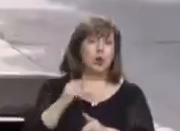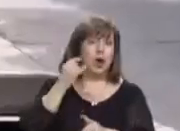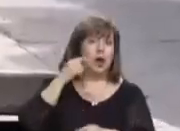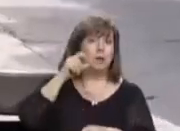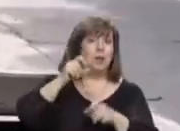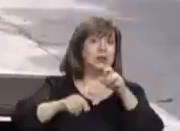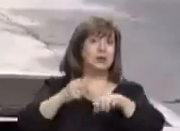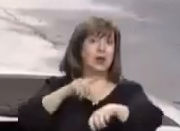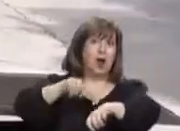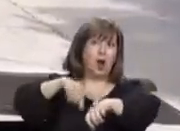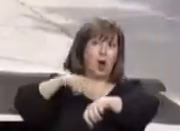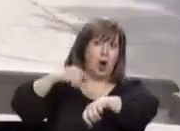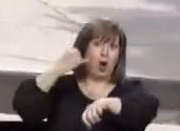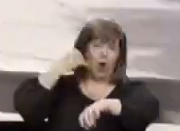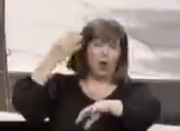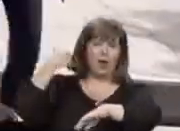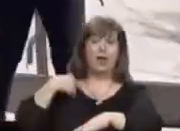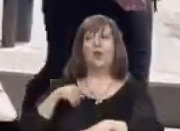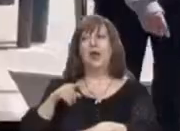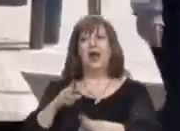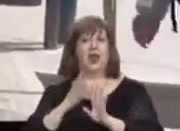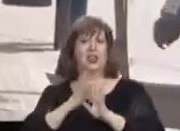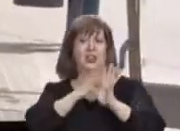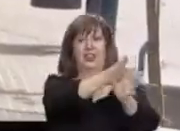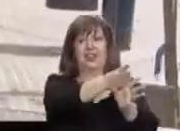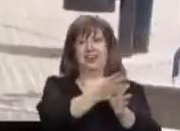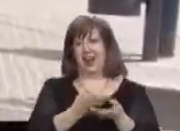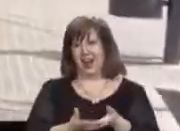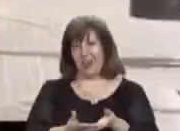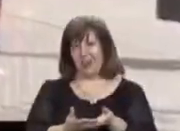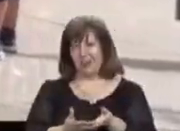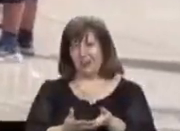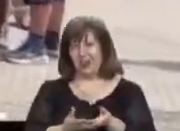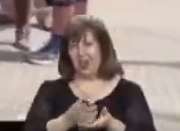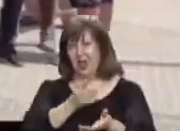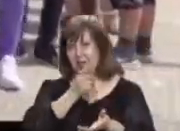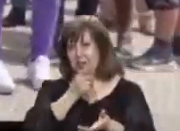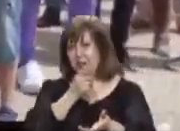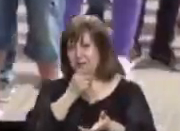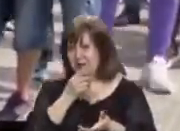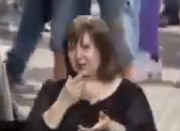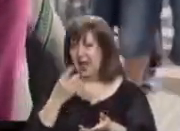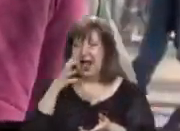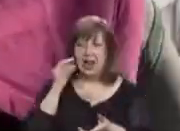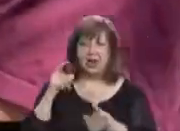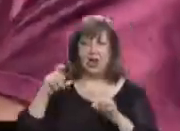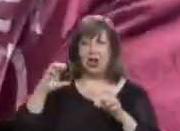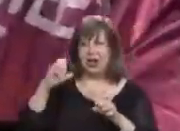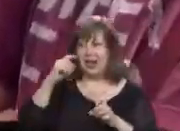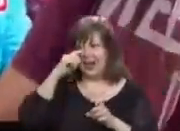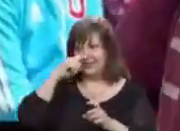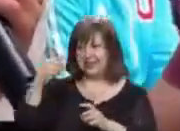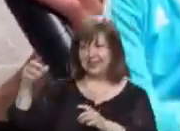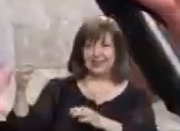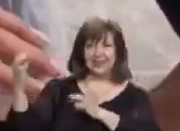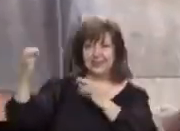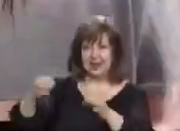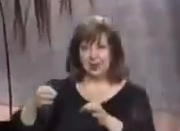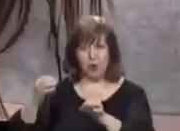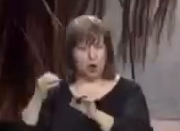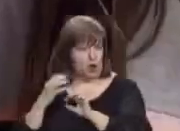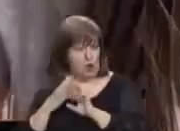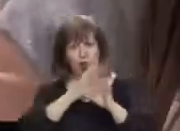horas. Sí, igual se empezó más recién ahora. Parece que vieron el loguito del 7 y empezó a moverse más rápido Sí, acá. yo contaba que llegamos